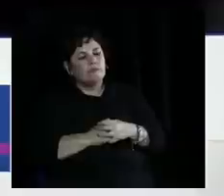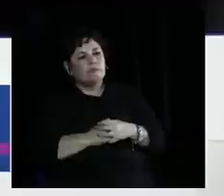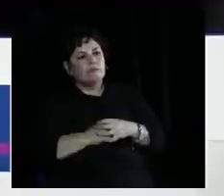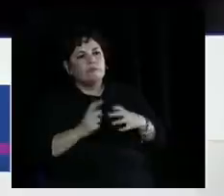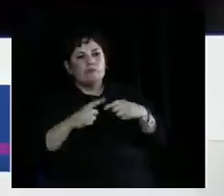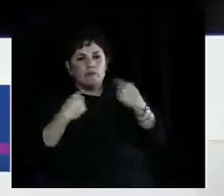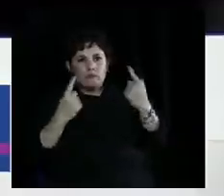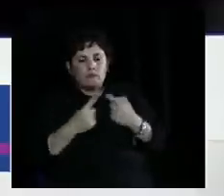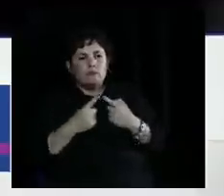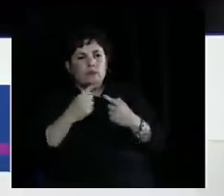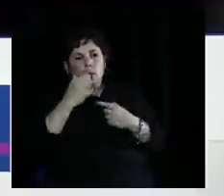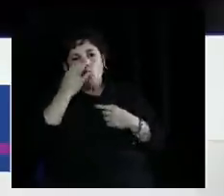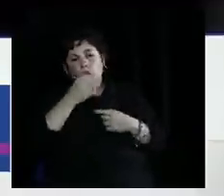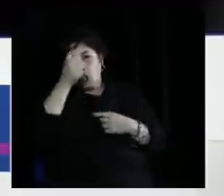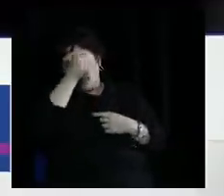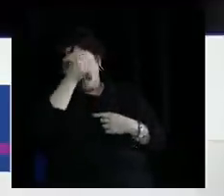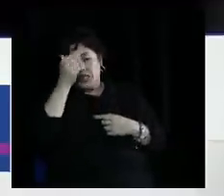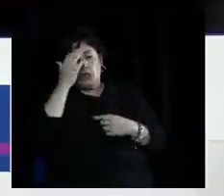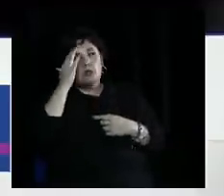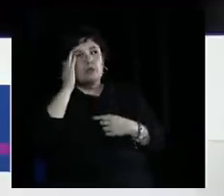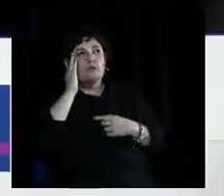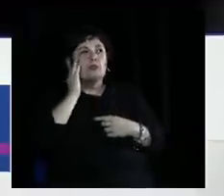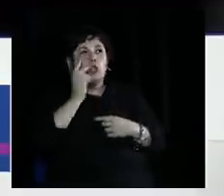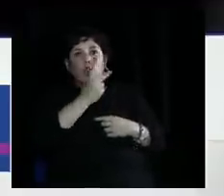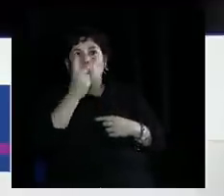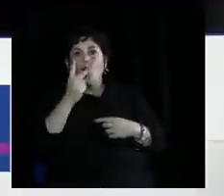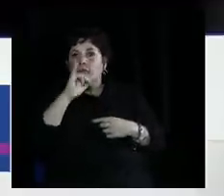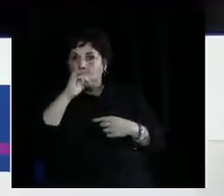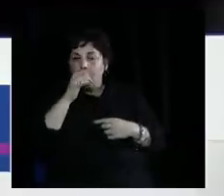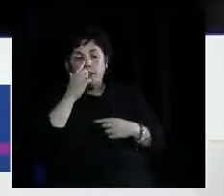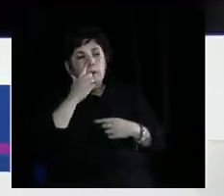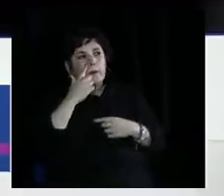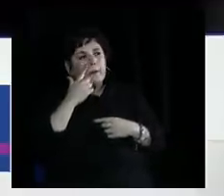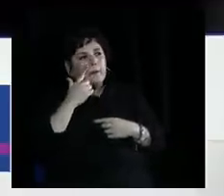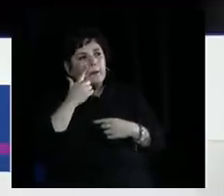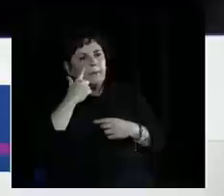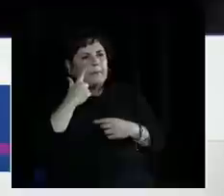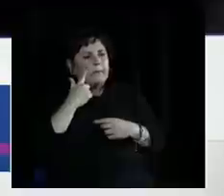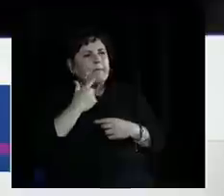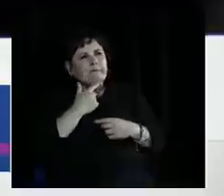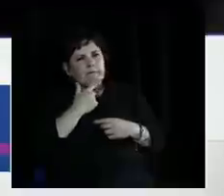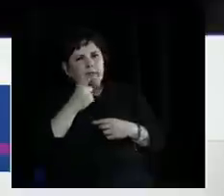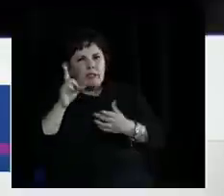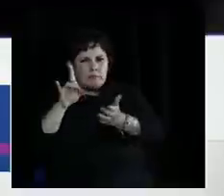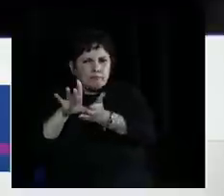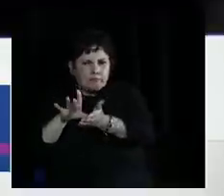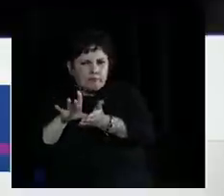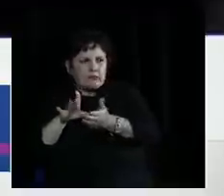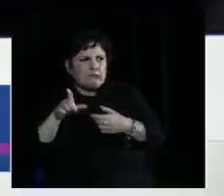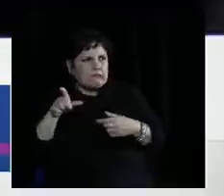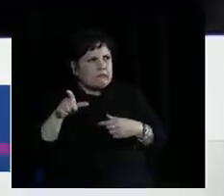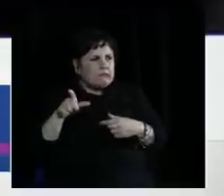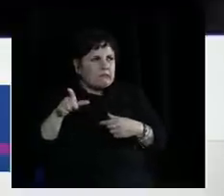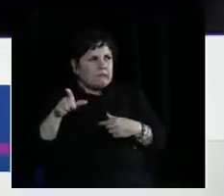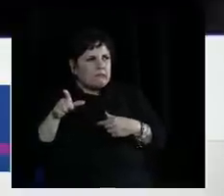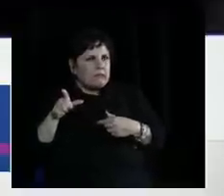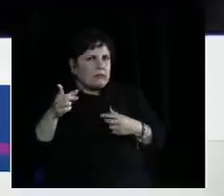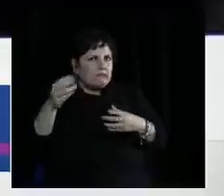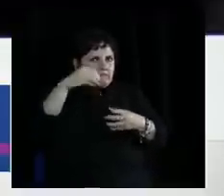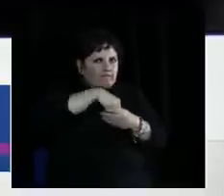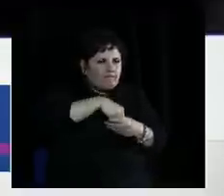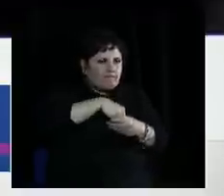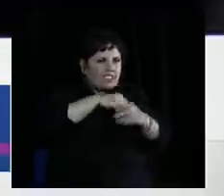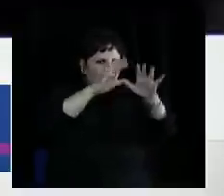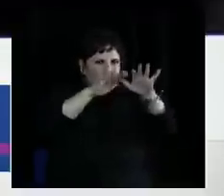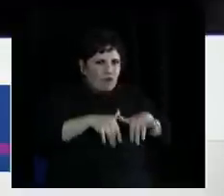Nosotros llegamos hasta el domingo, 2 de mayo, evaluando si era un caso que podíamos incluir o no en función de la certeza que